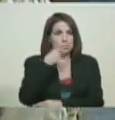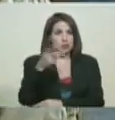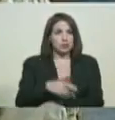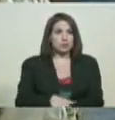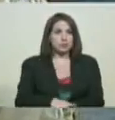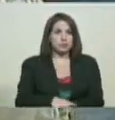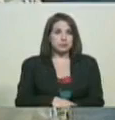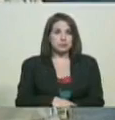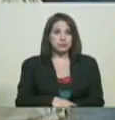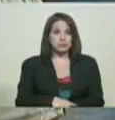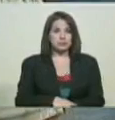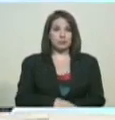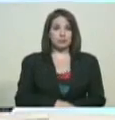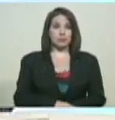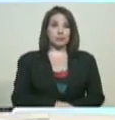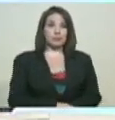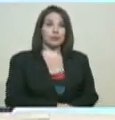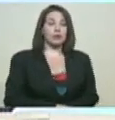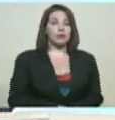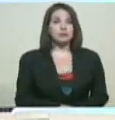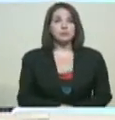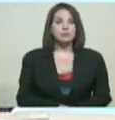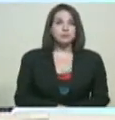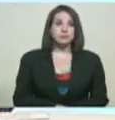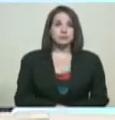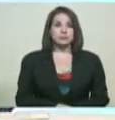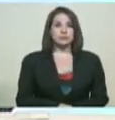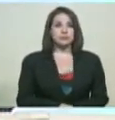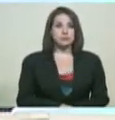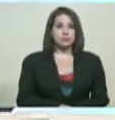sí estuve la juventud del mep